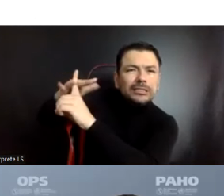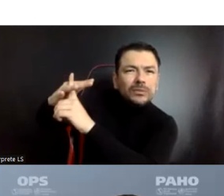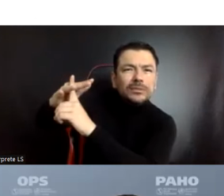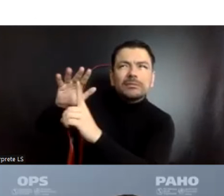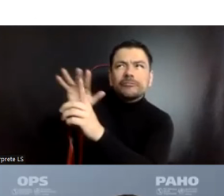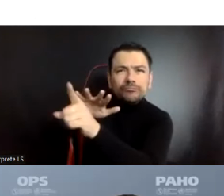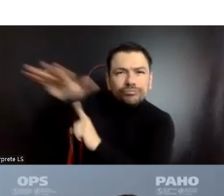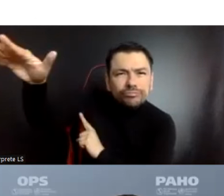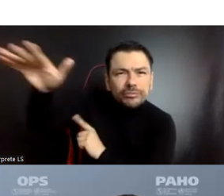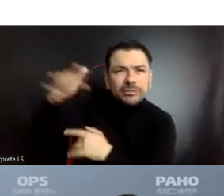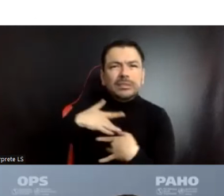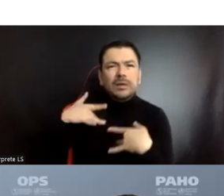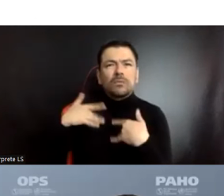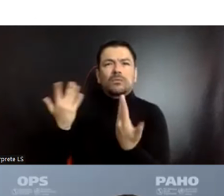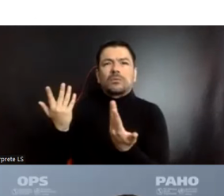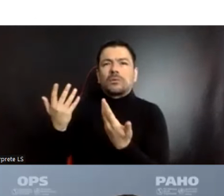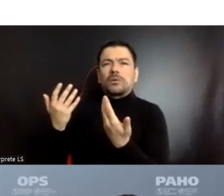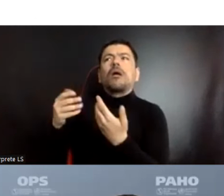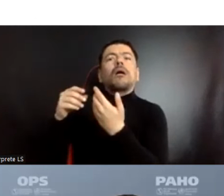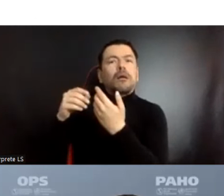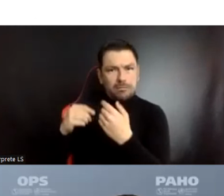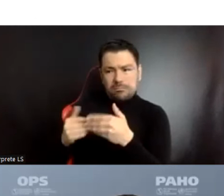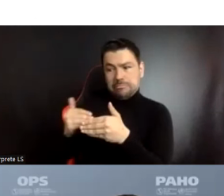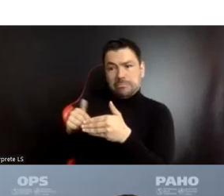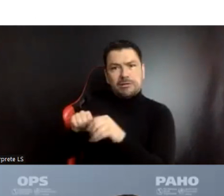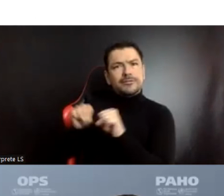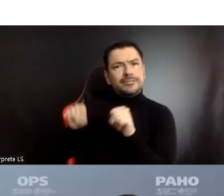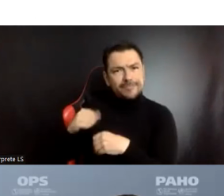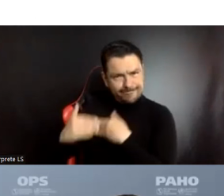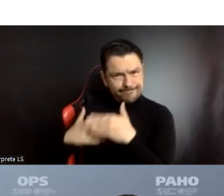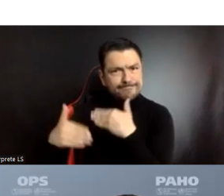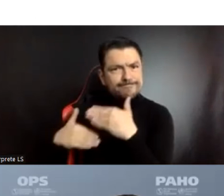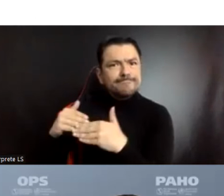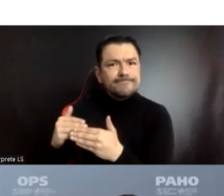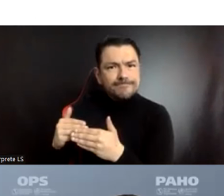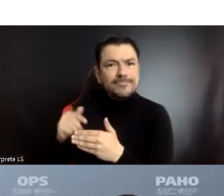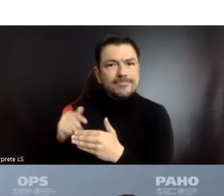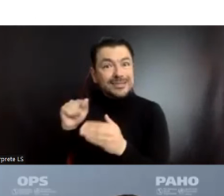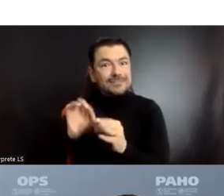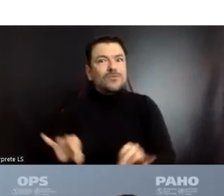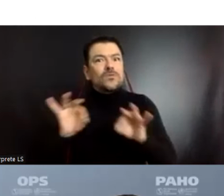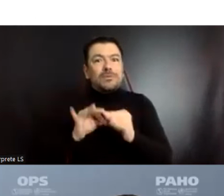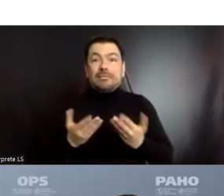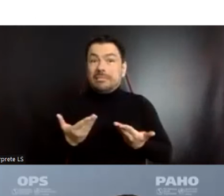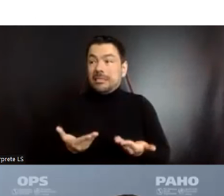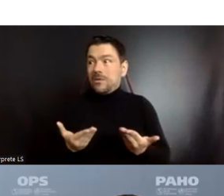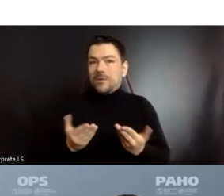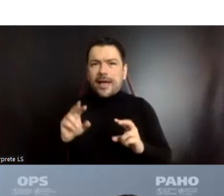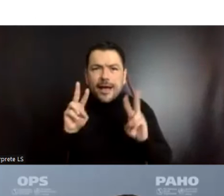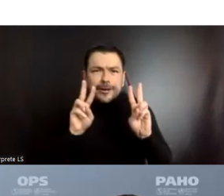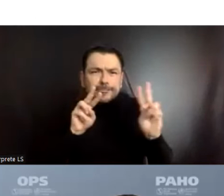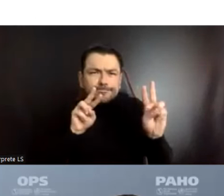entonces estamos llevándolo a un lugar donde podemos analizar juntos esas áreas de conocimiento o